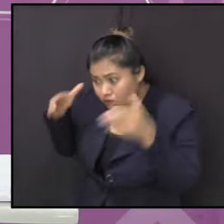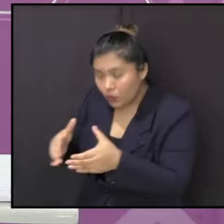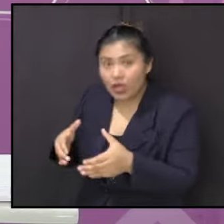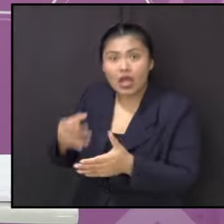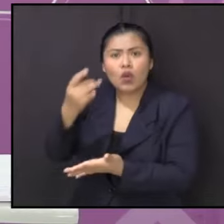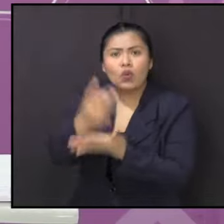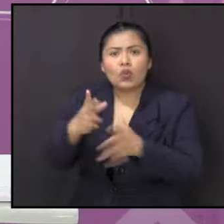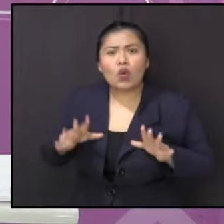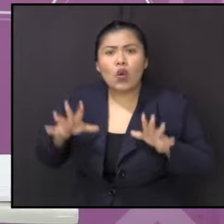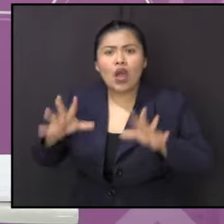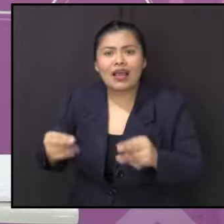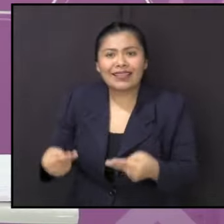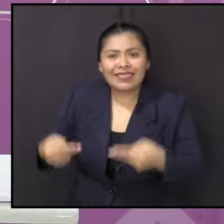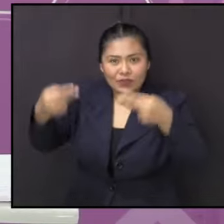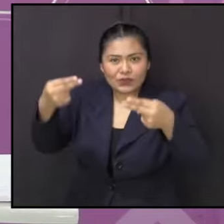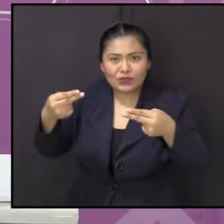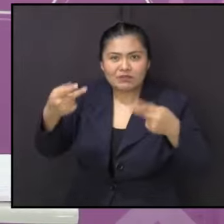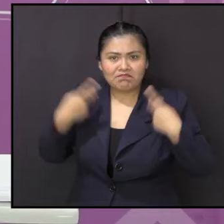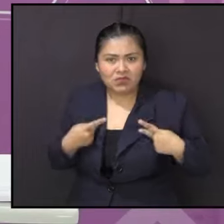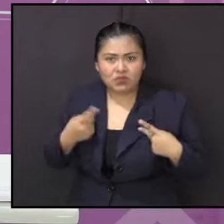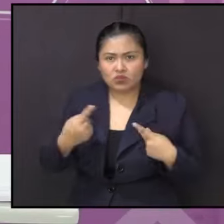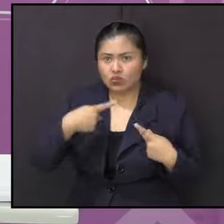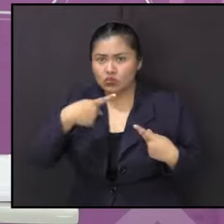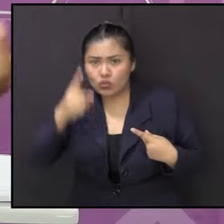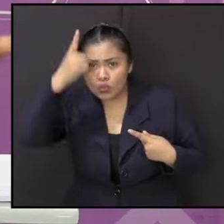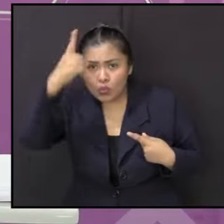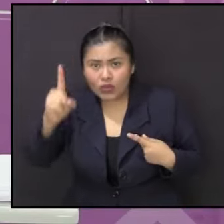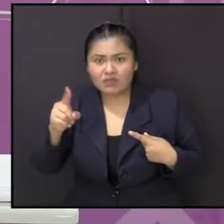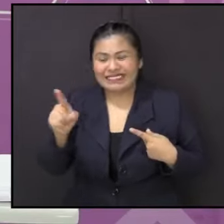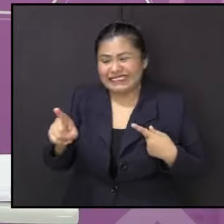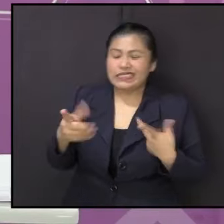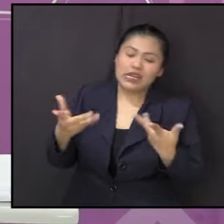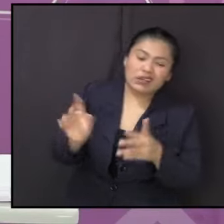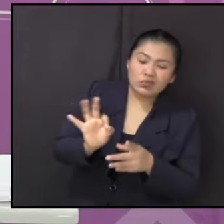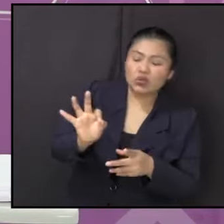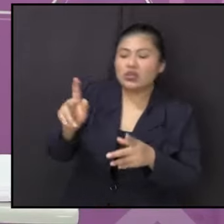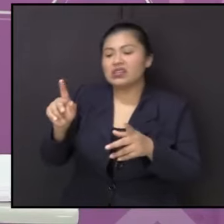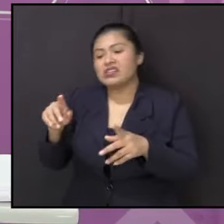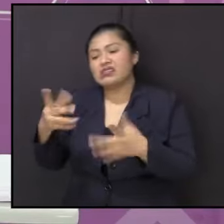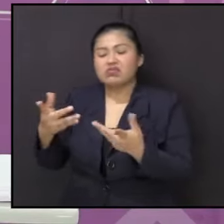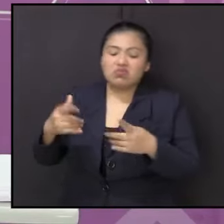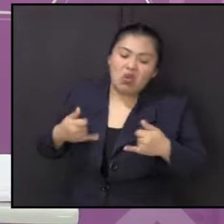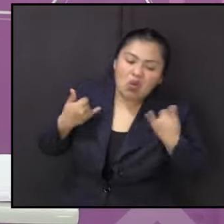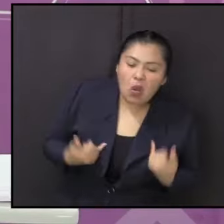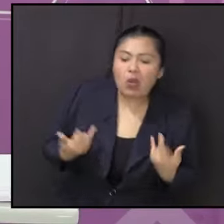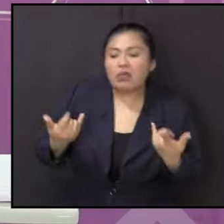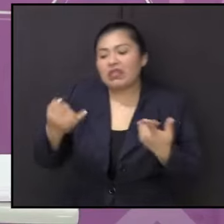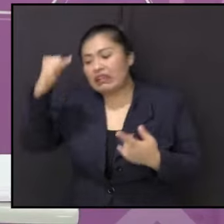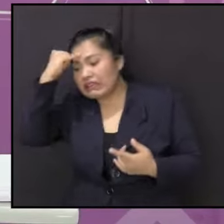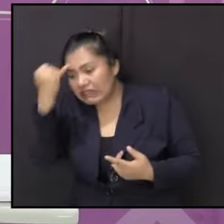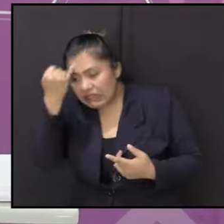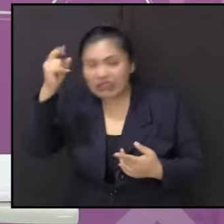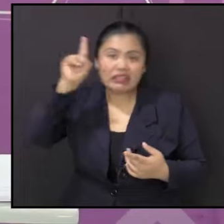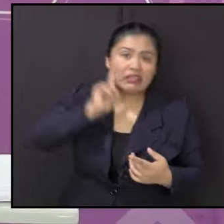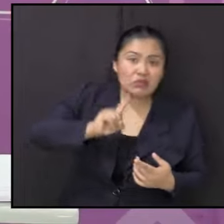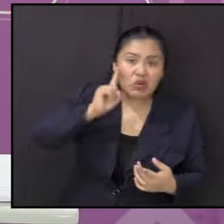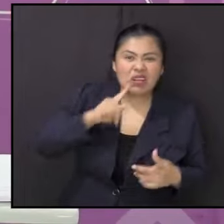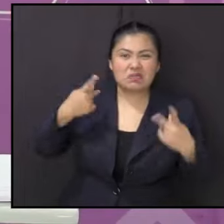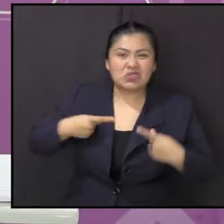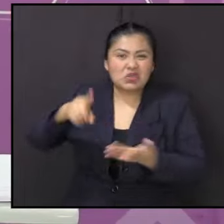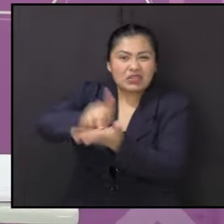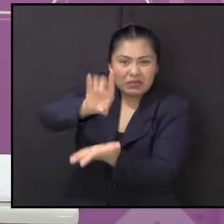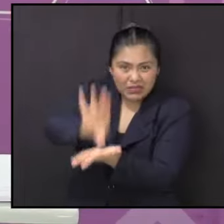emprendedores que se encuentren en una condición de especial o de vulnerabilidad. ¿A quiénes me refiero? Entre ellos jóvenes, indígenas, mujeres, personas con algún